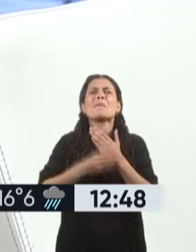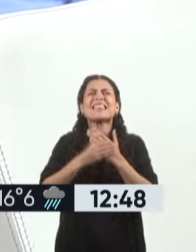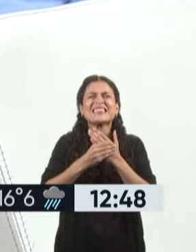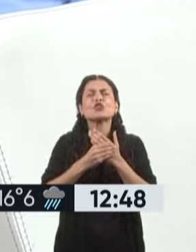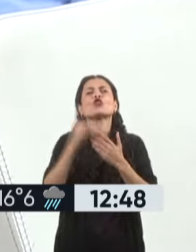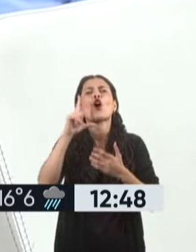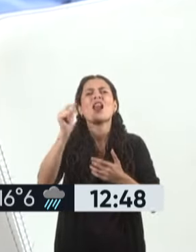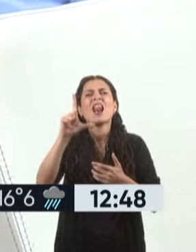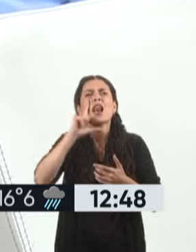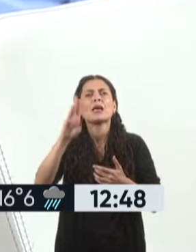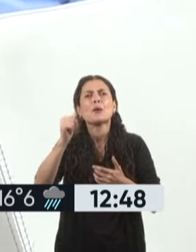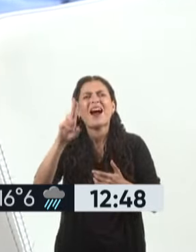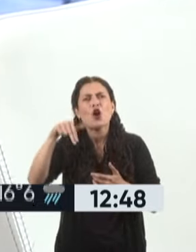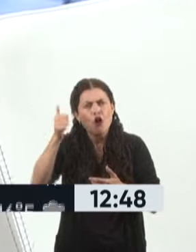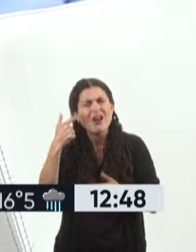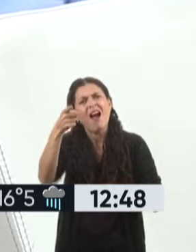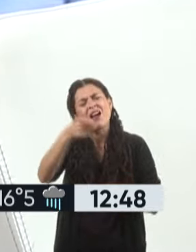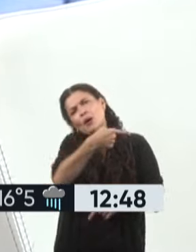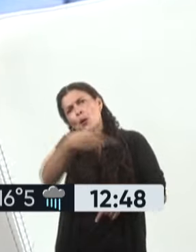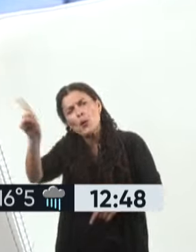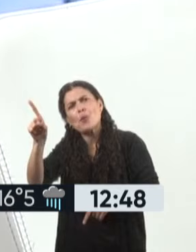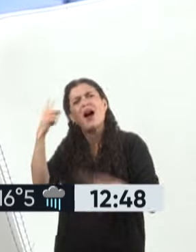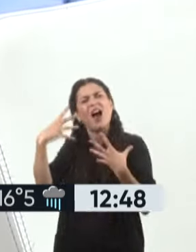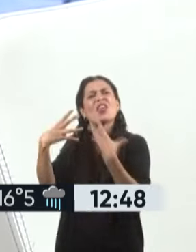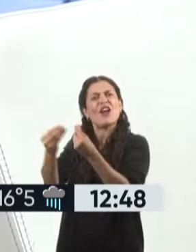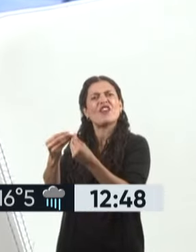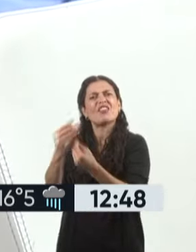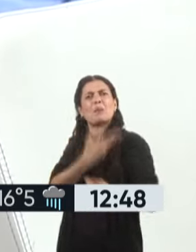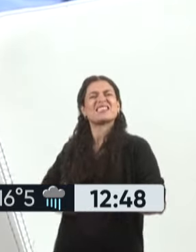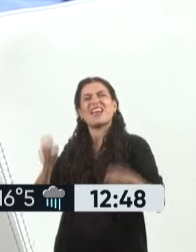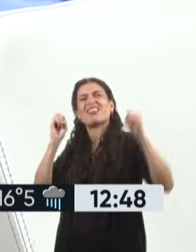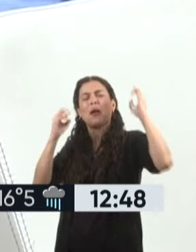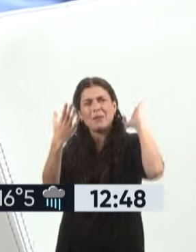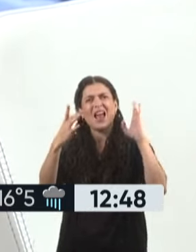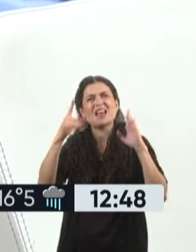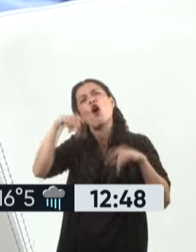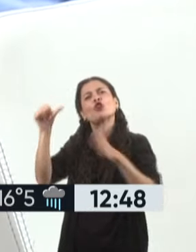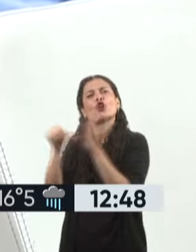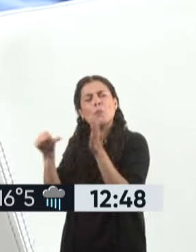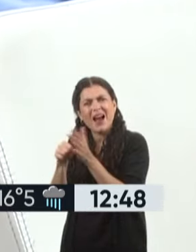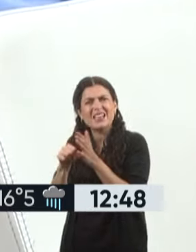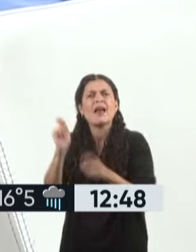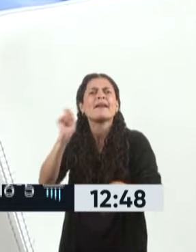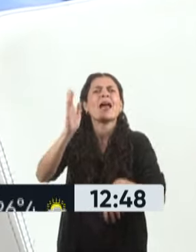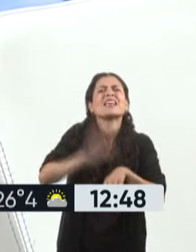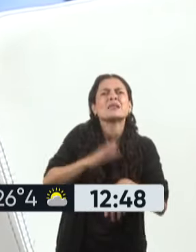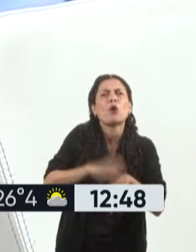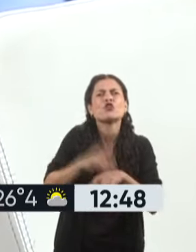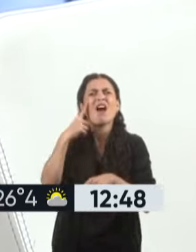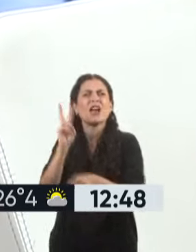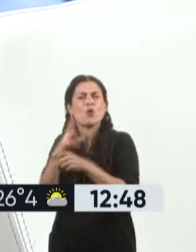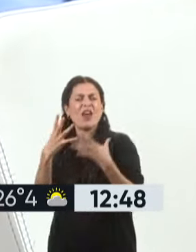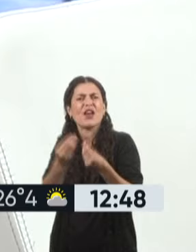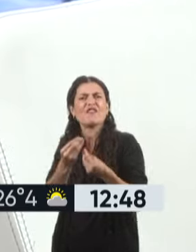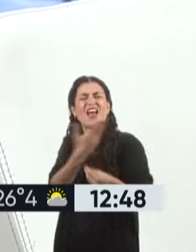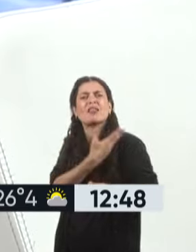participar de la defensa en los tribunales nacionales y del exterior del presidente. En caso que no lo sea, ¿quién se va a encargar de esa actividad? Y si el